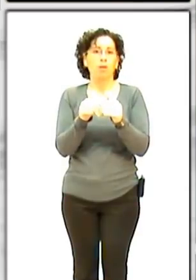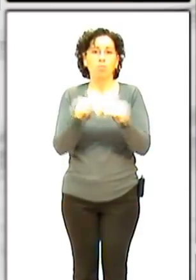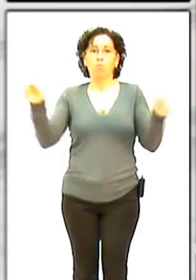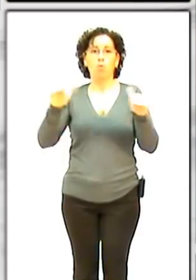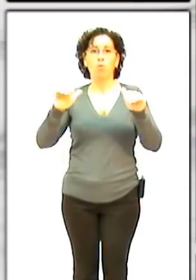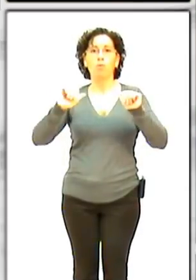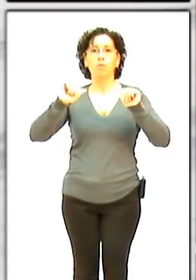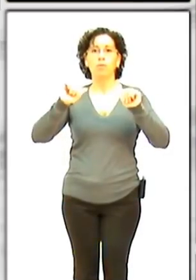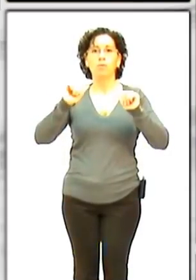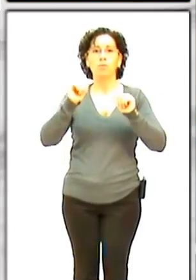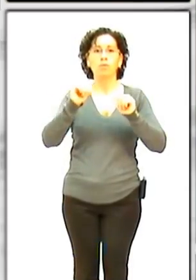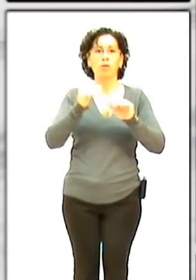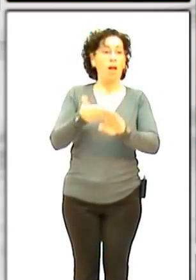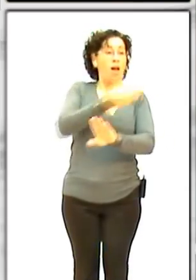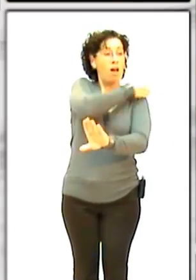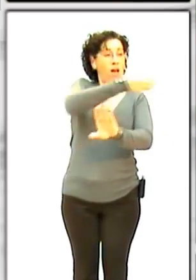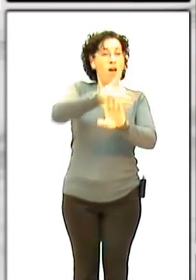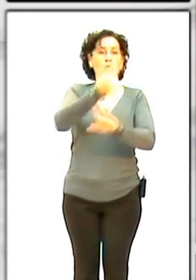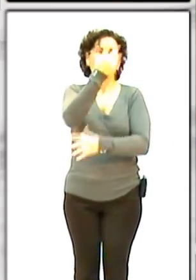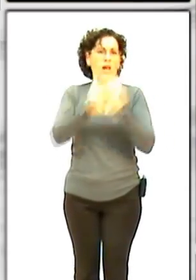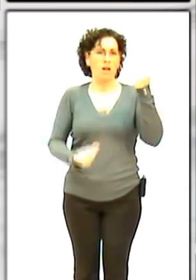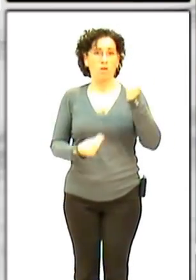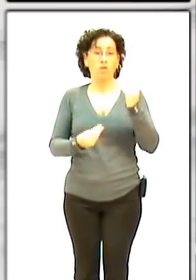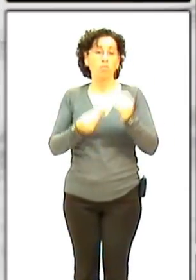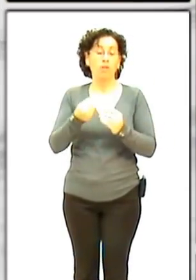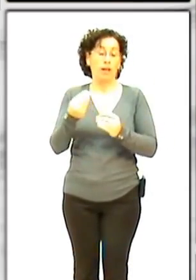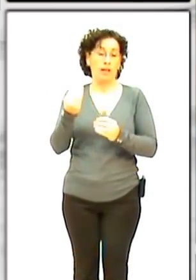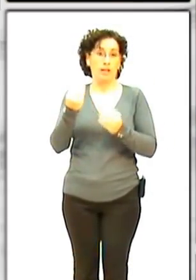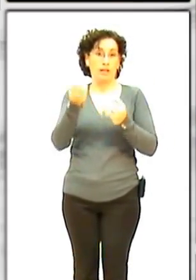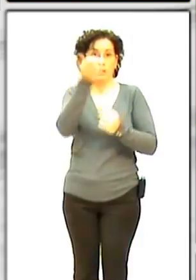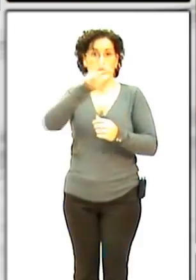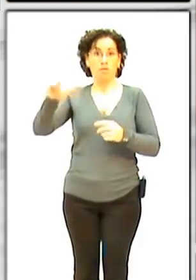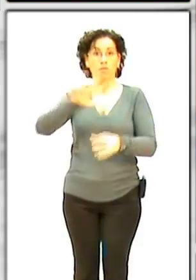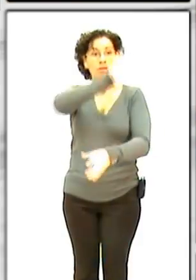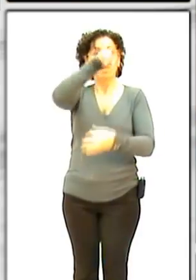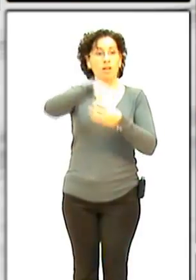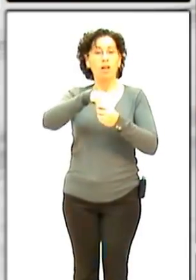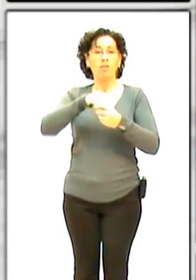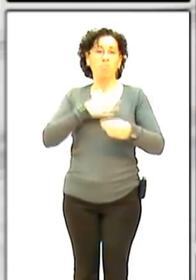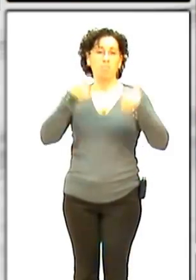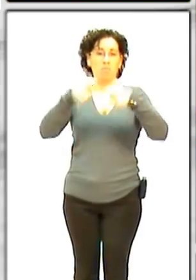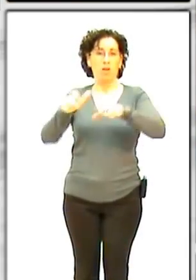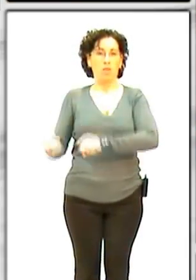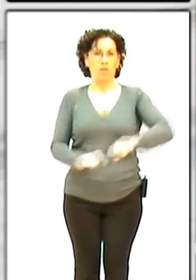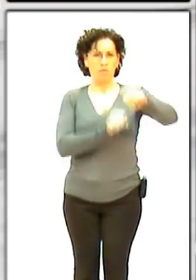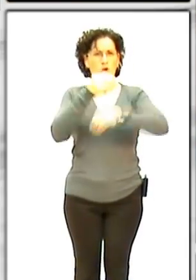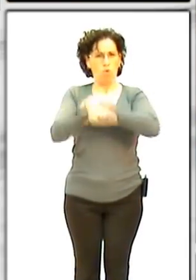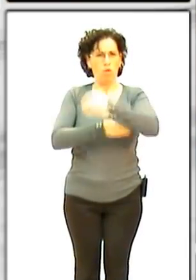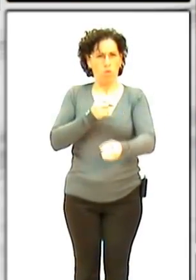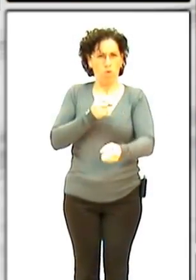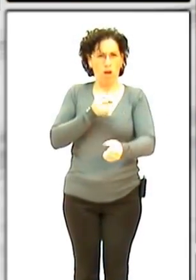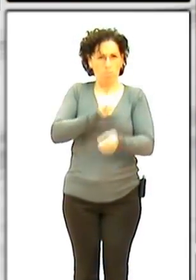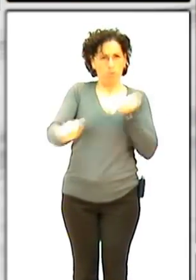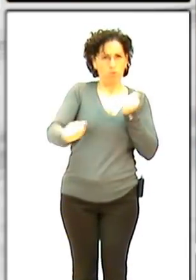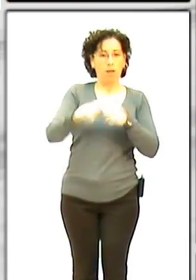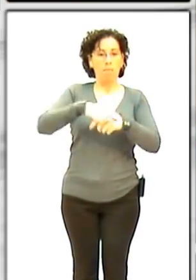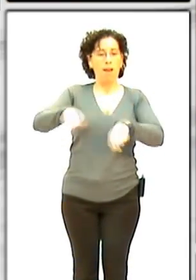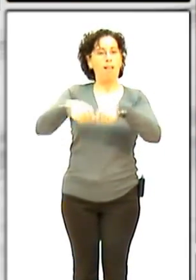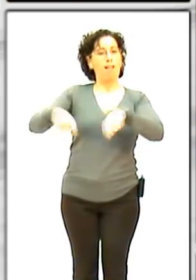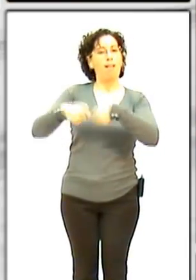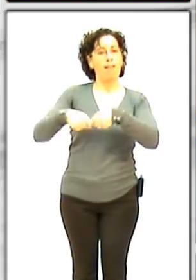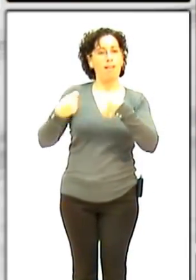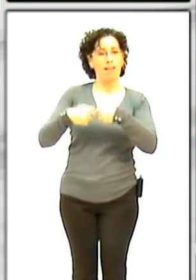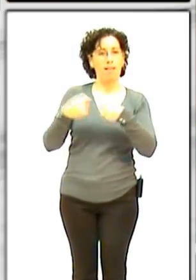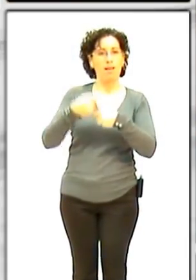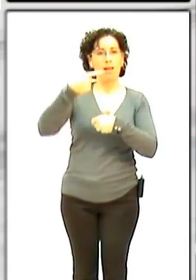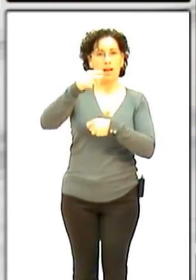se le elimina un error que los americanos habían introducido, el Departamento de Defensa americano había introducido aposta en la señal GPS para degradarla en